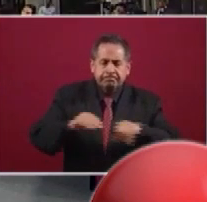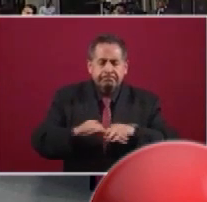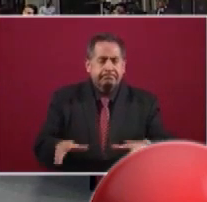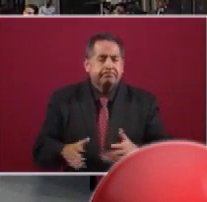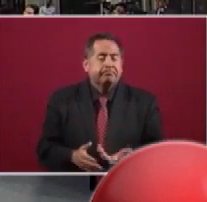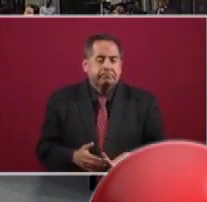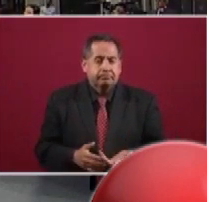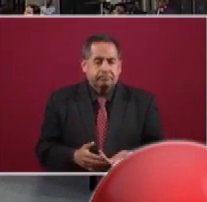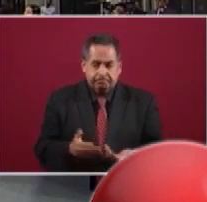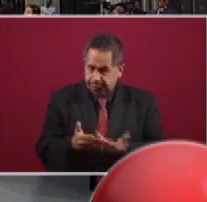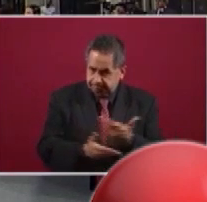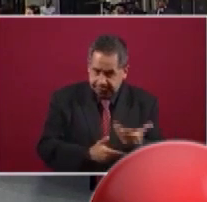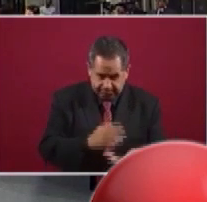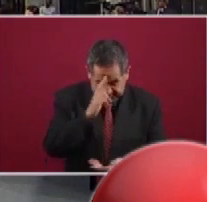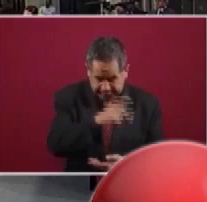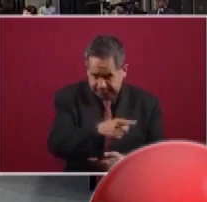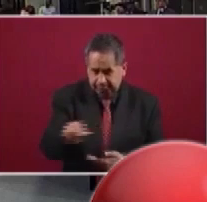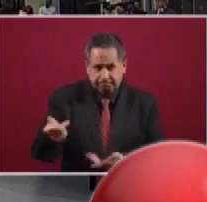con todo respeto.